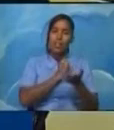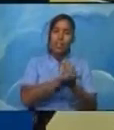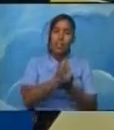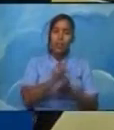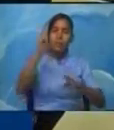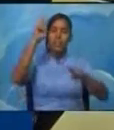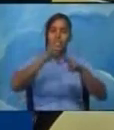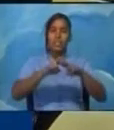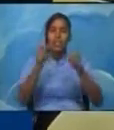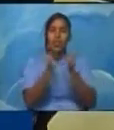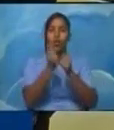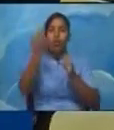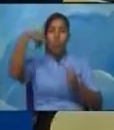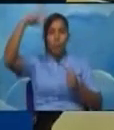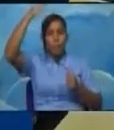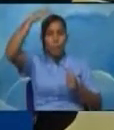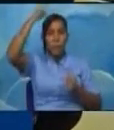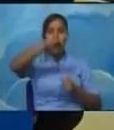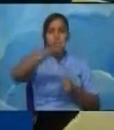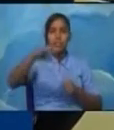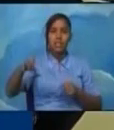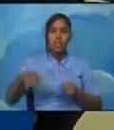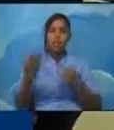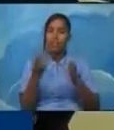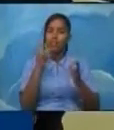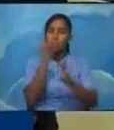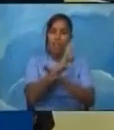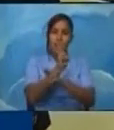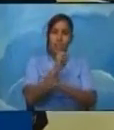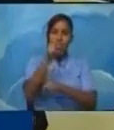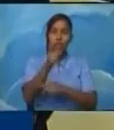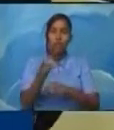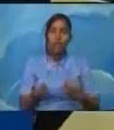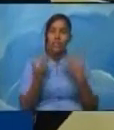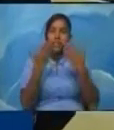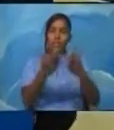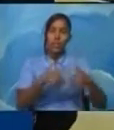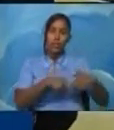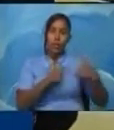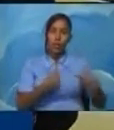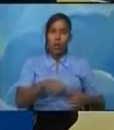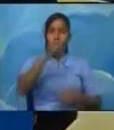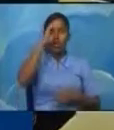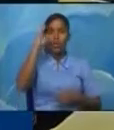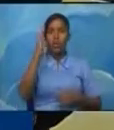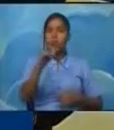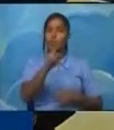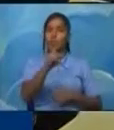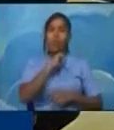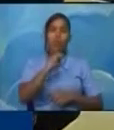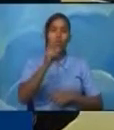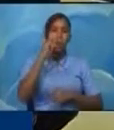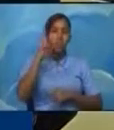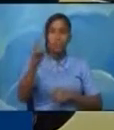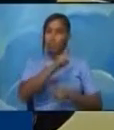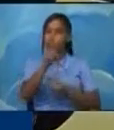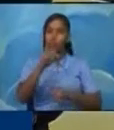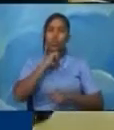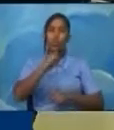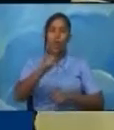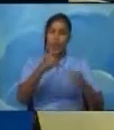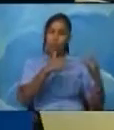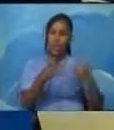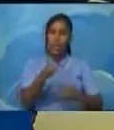y sentarlo con los príncipes. Inmediatamente que usted se entrega al Señor, usted no es una presa del diablo, usted es